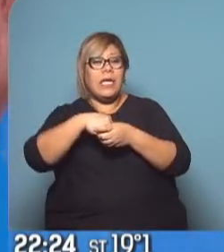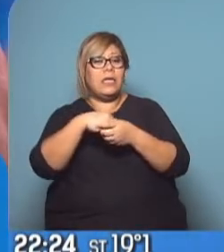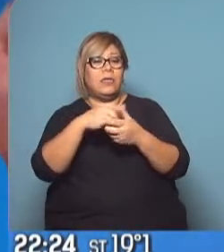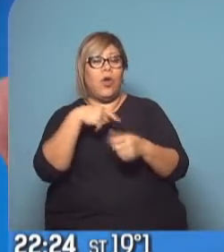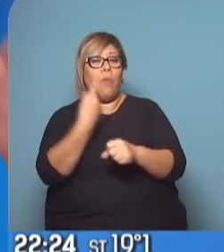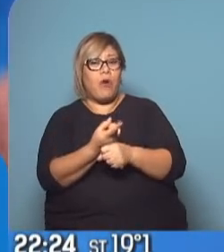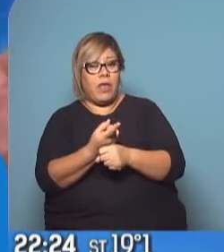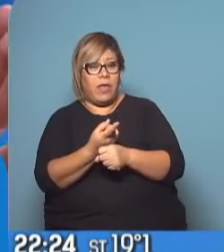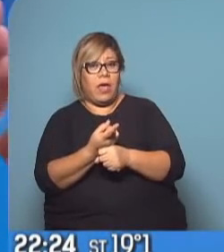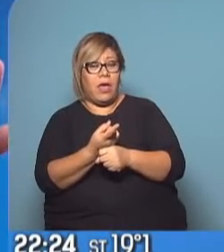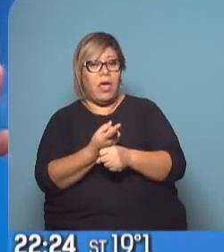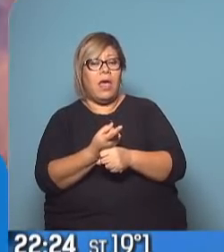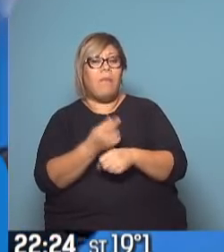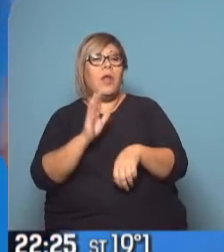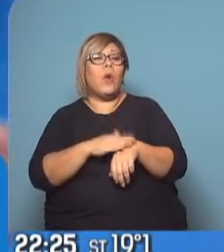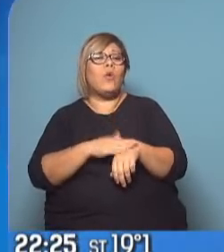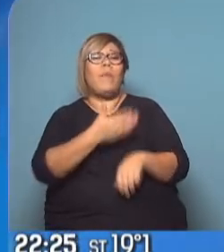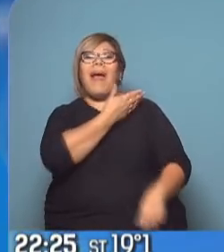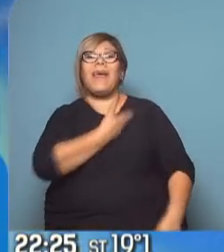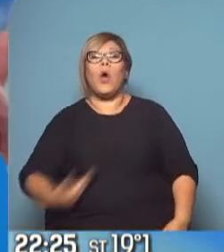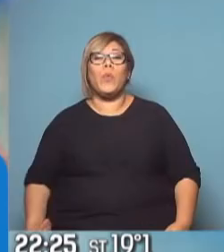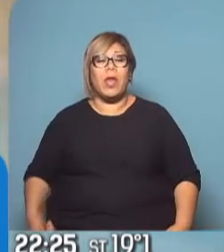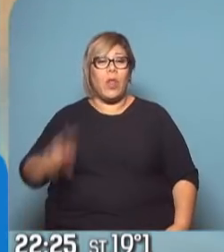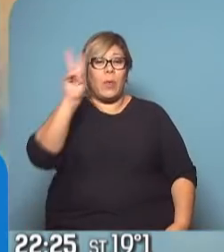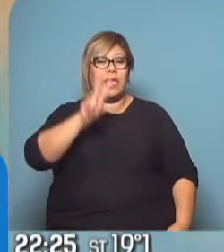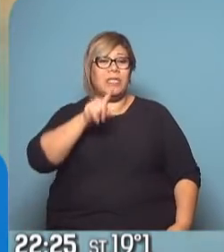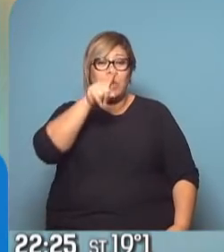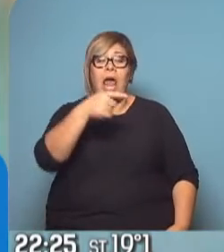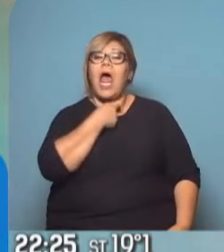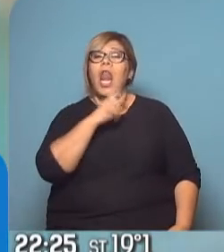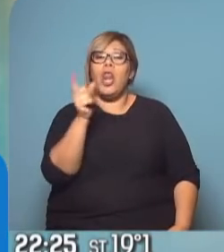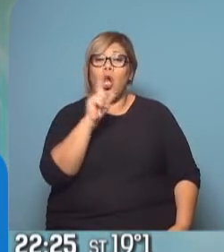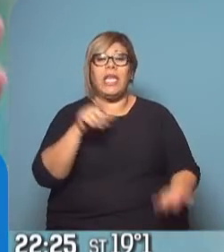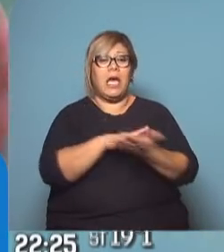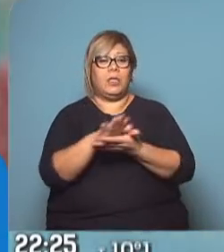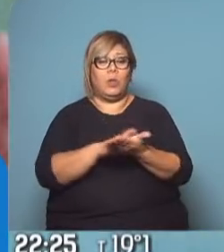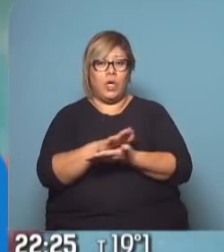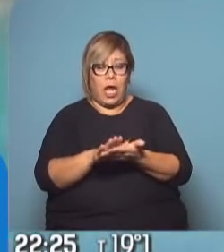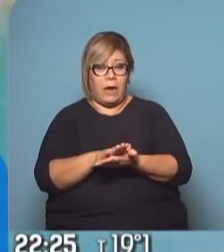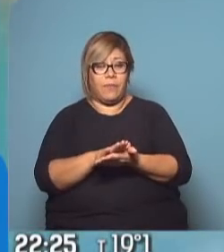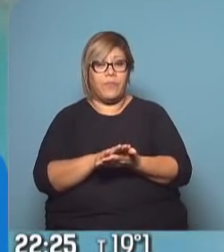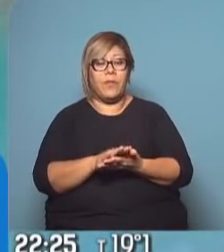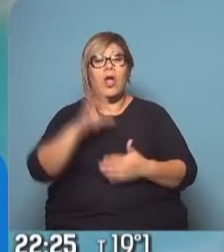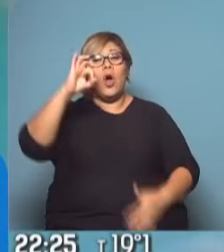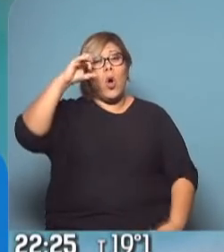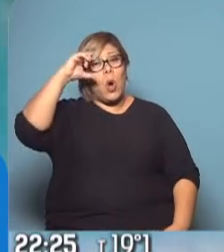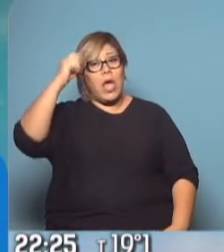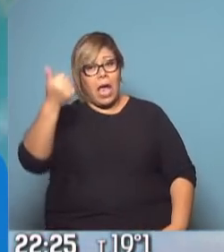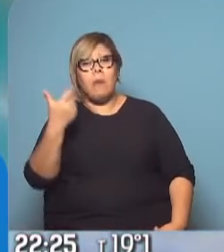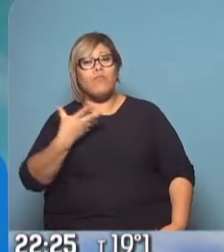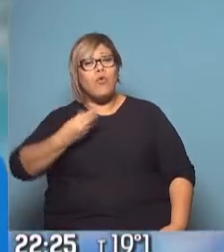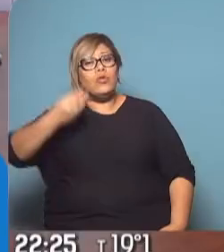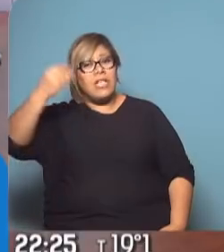hubo voluntad del gobierno de Venezuela. La OEA estaba a disposición, Almagro intentó muchísimas veces de encontrar una solución a través de la Carta